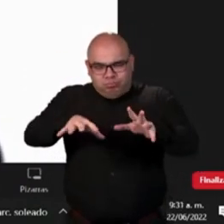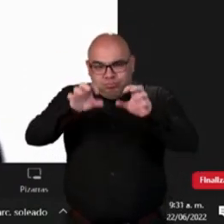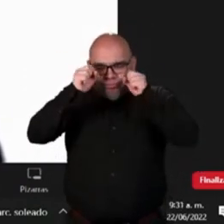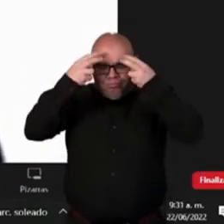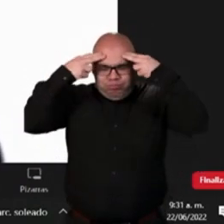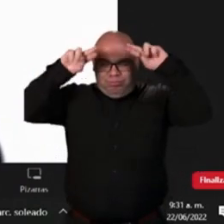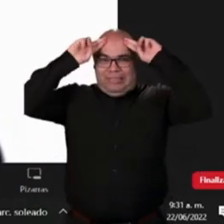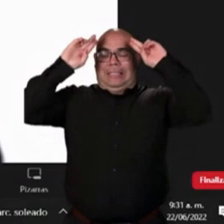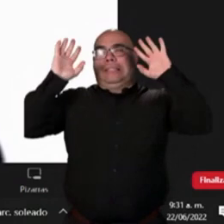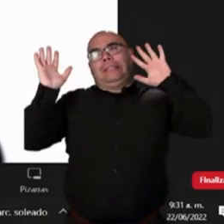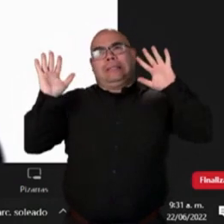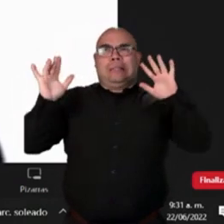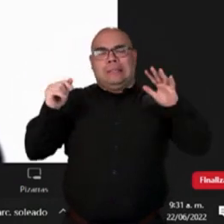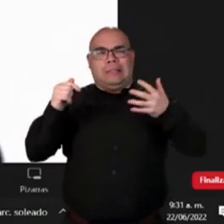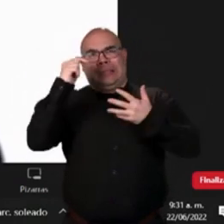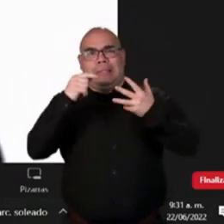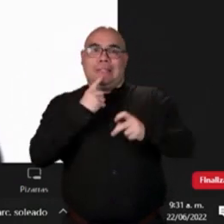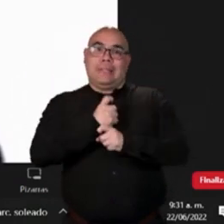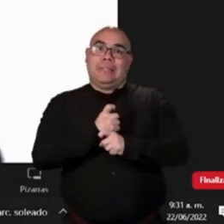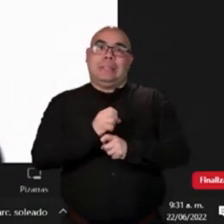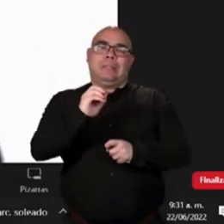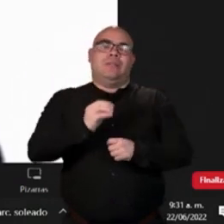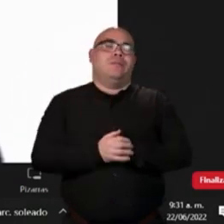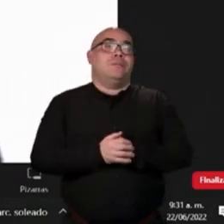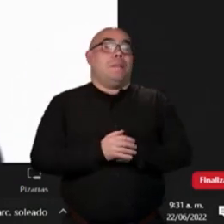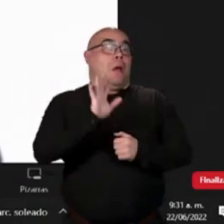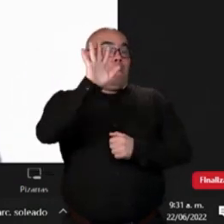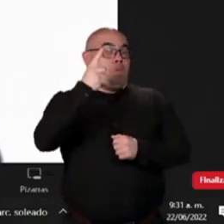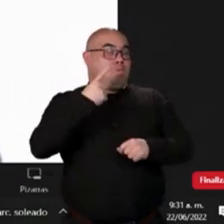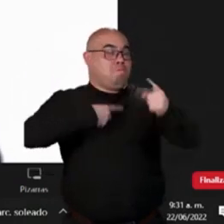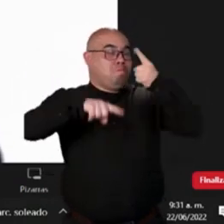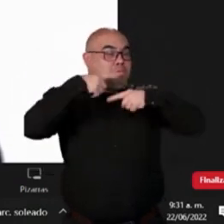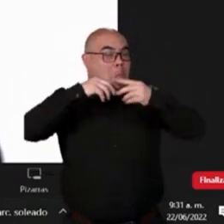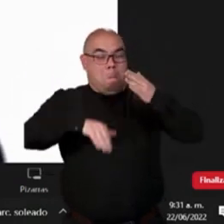La primera parte que creo que es importante es,